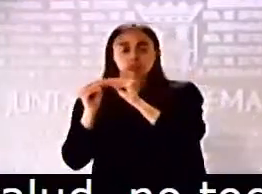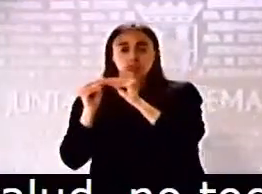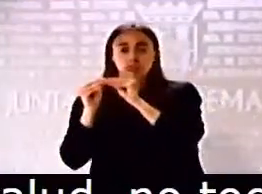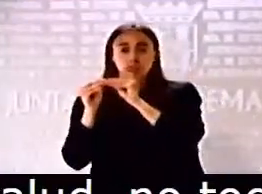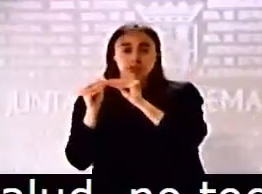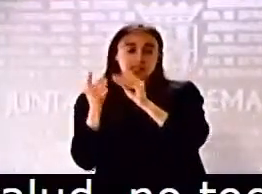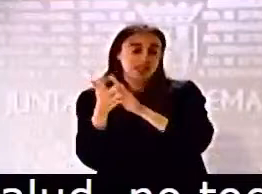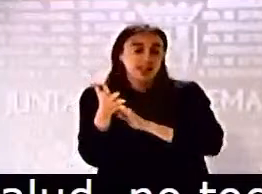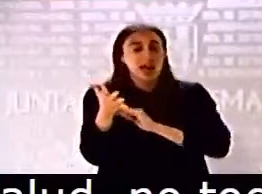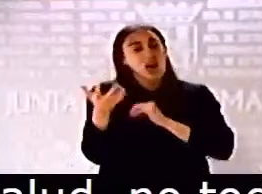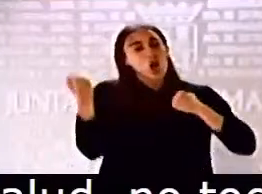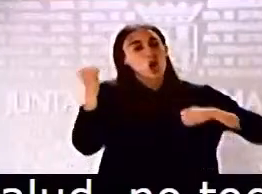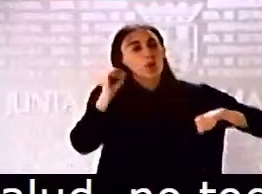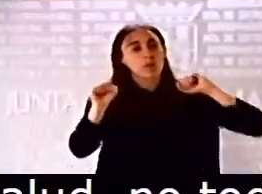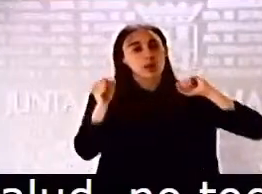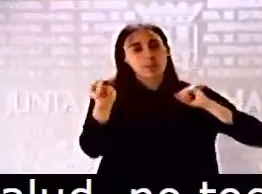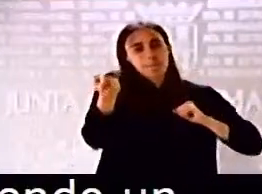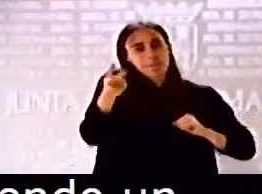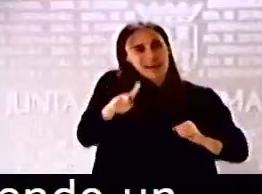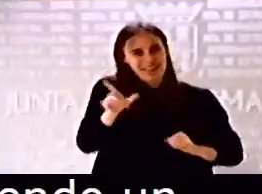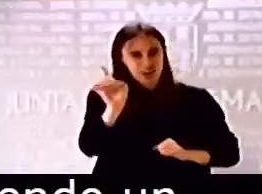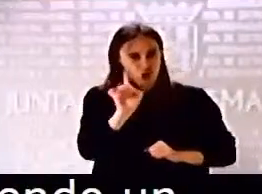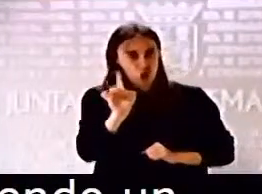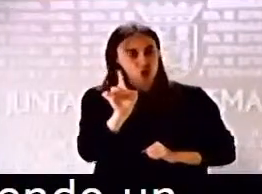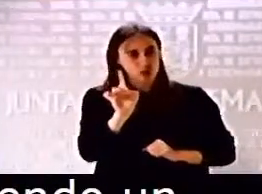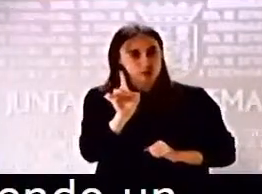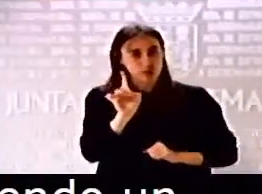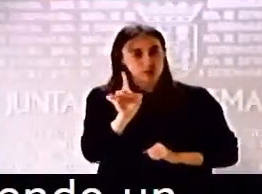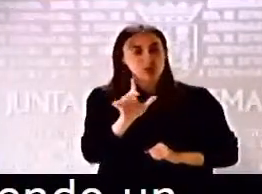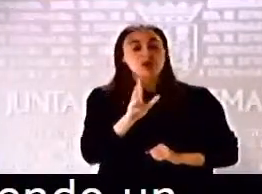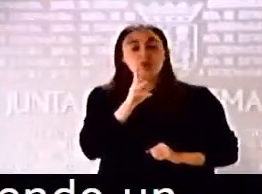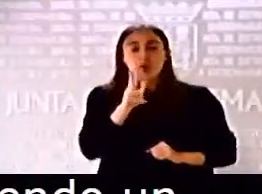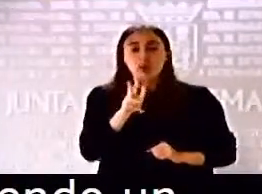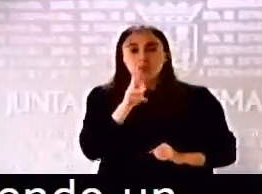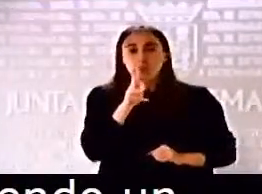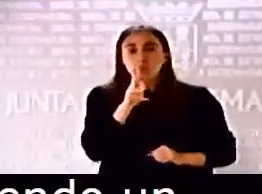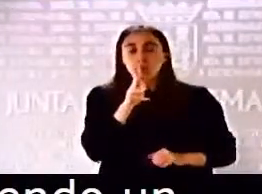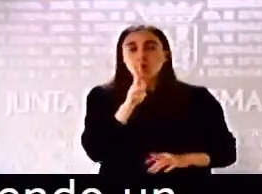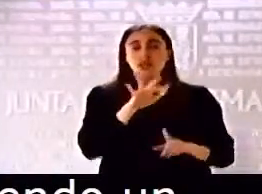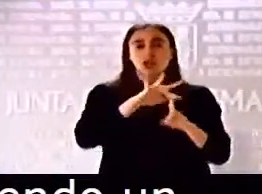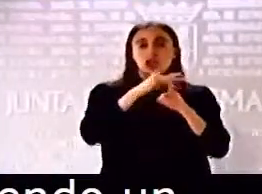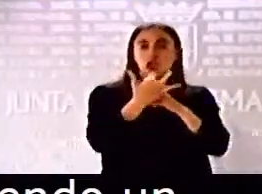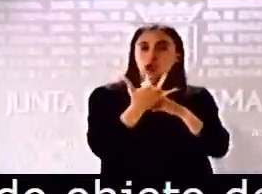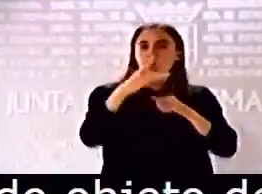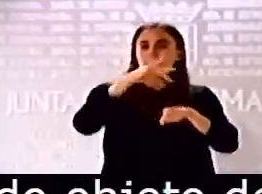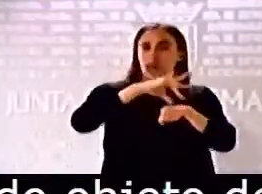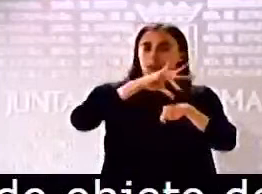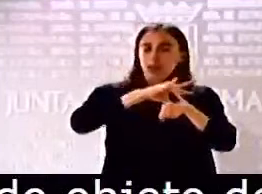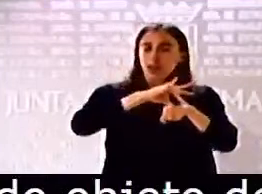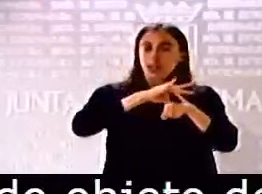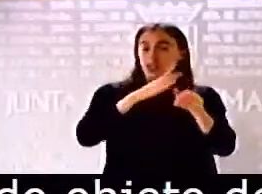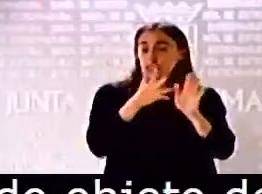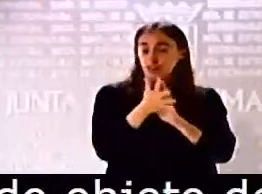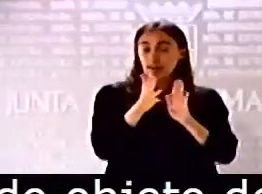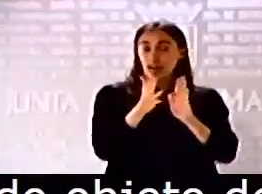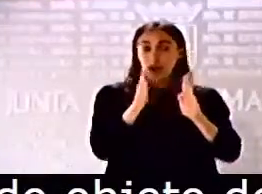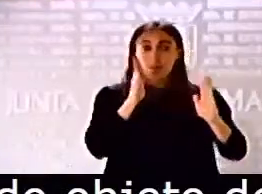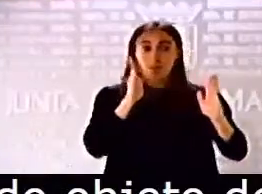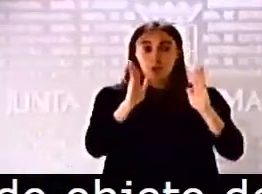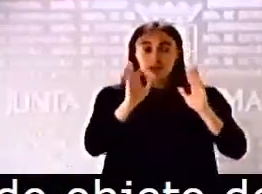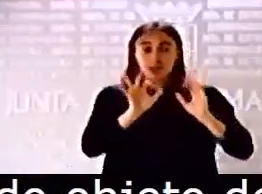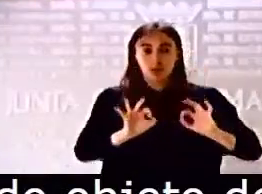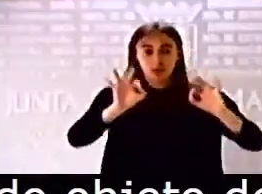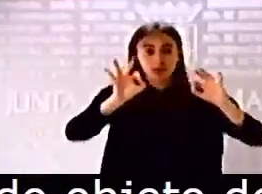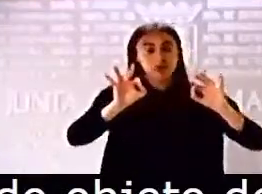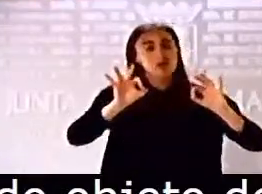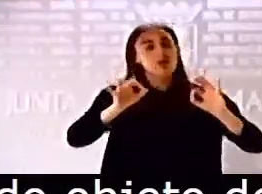ha sido objeto de algún episodio epidemiológico que les ha hecho que en un determinado momento hayan